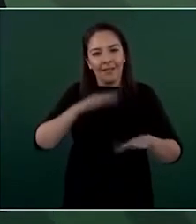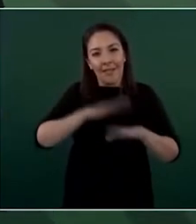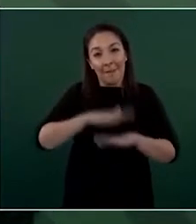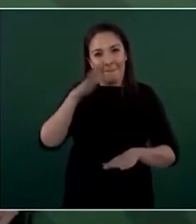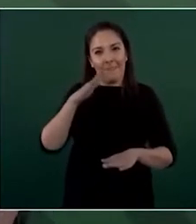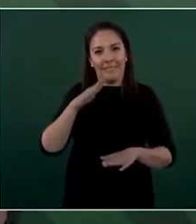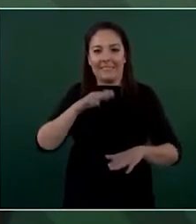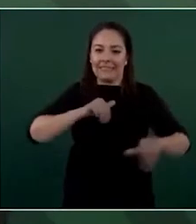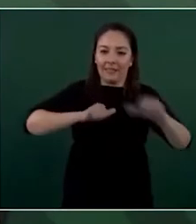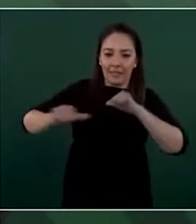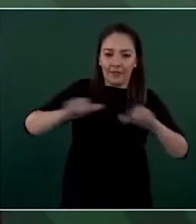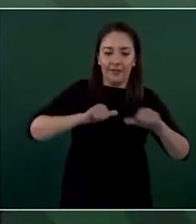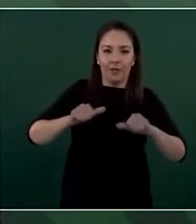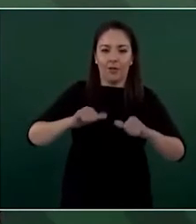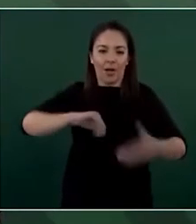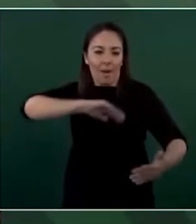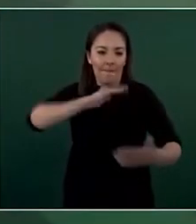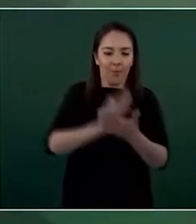acción,